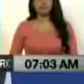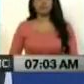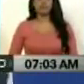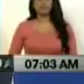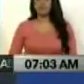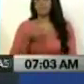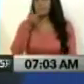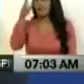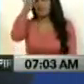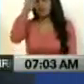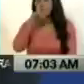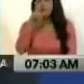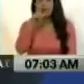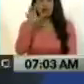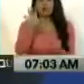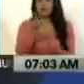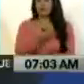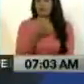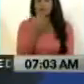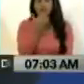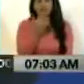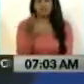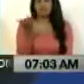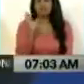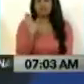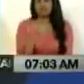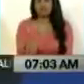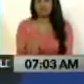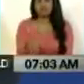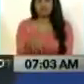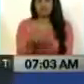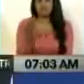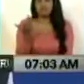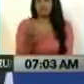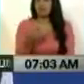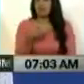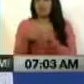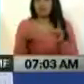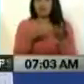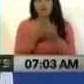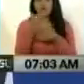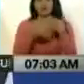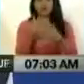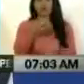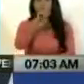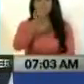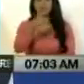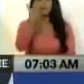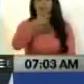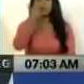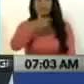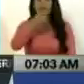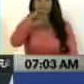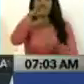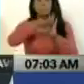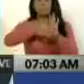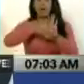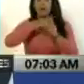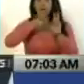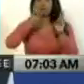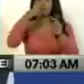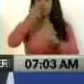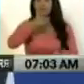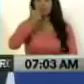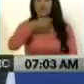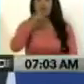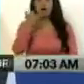chiste de Barry, de verdad, nada gracioso ni para mí ni para ninguno de los Leones, pero vamos a avanzar. Hicimos una pregunta seria, que de eso se trata el programa de la pauta de hoy.